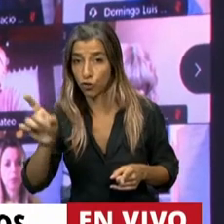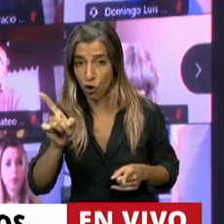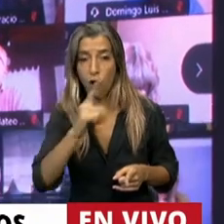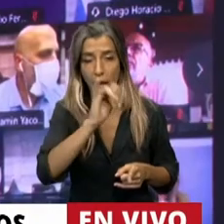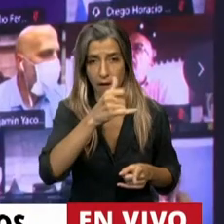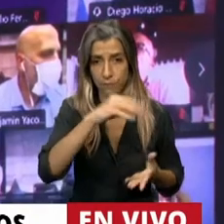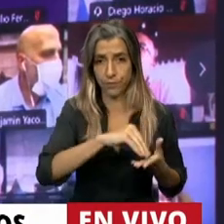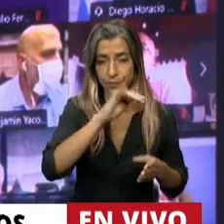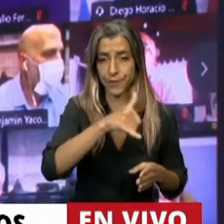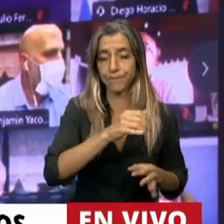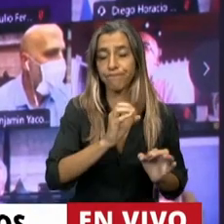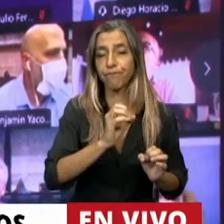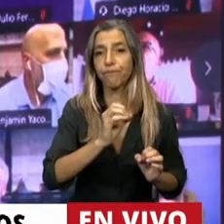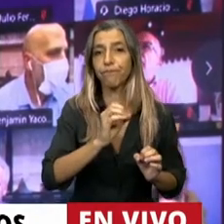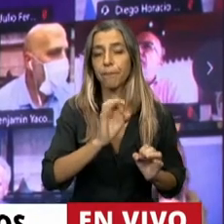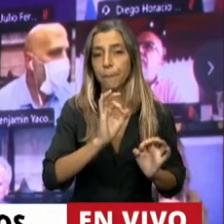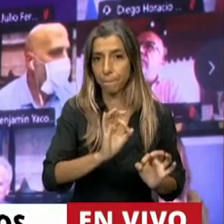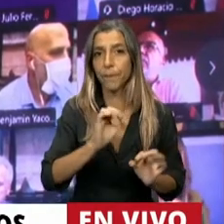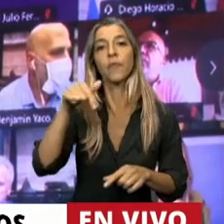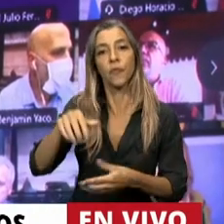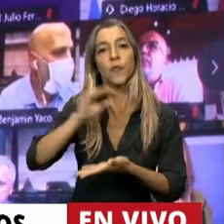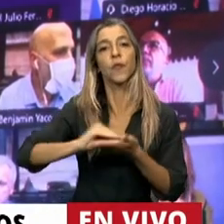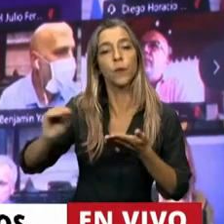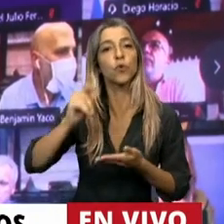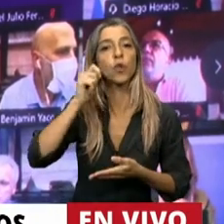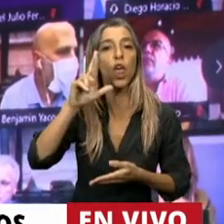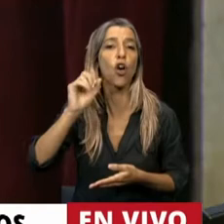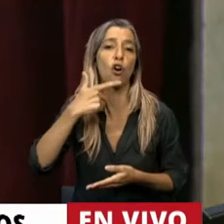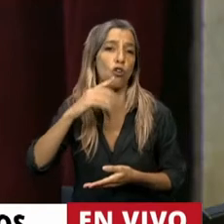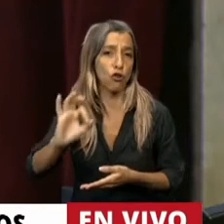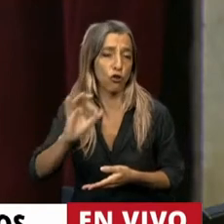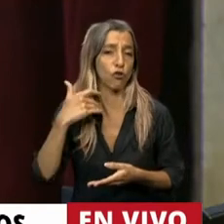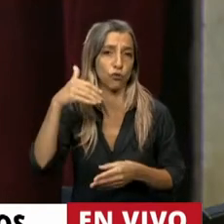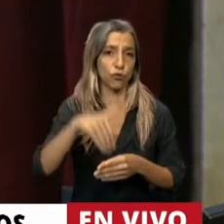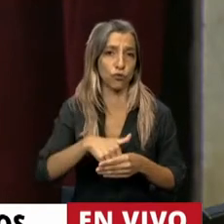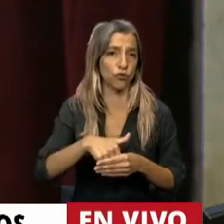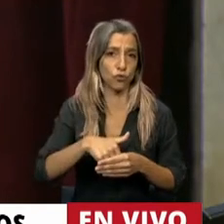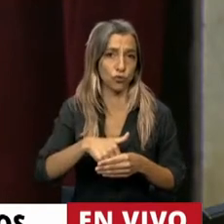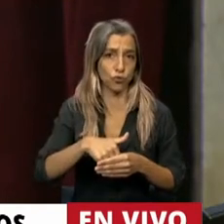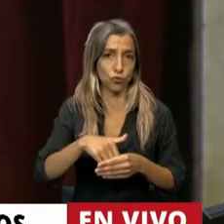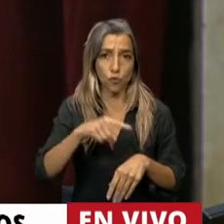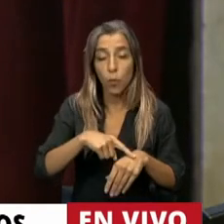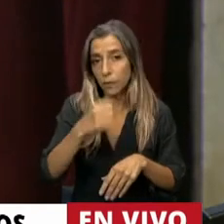bien diputado leonardo grosso ausente a la hora de votar